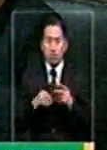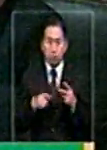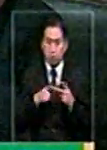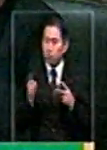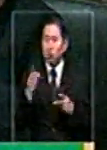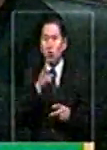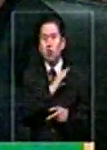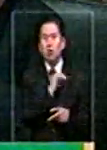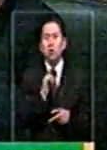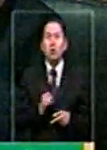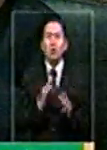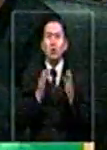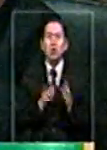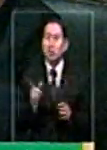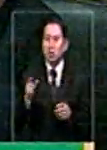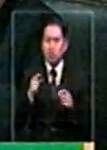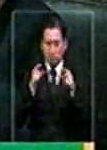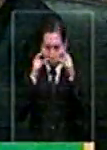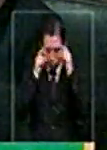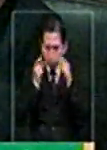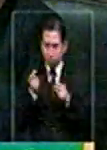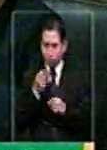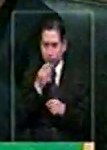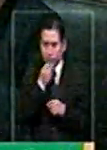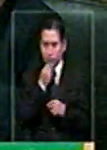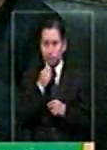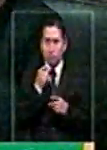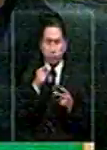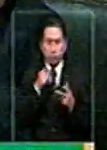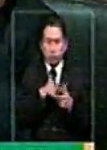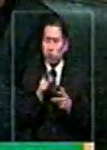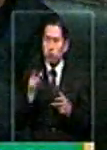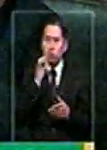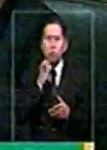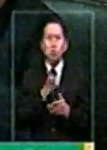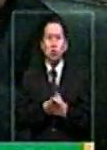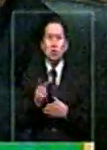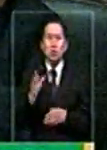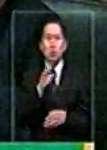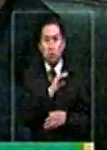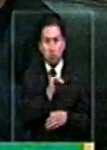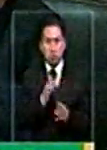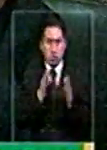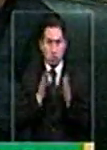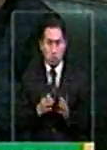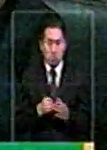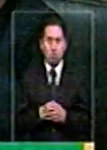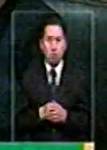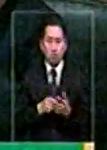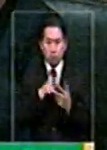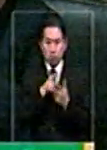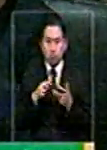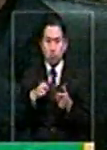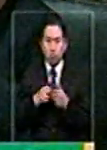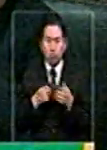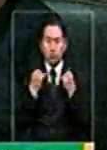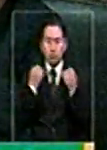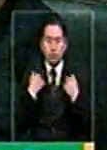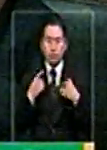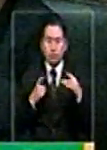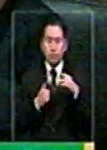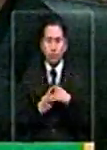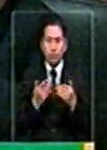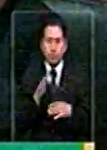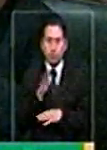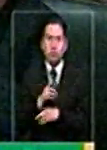de Solvo, Fabián Ciñani, y la esposa del concejal Ciñani, Maricruz Medrano. Es la información que se genera a esta hora de la